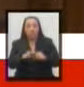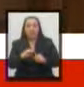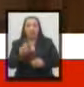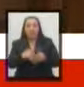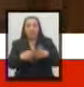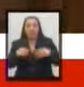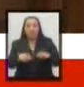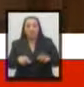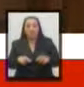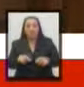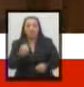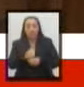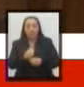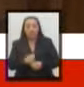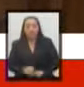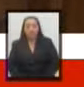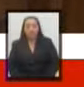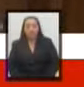nos permitiría arrancar.